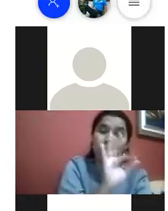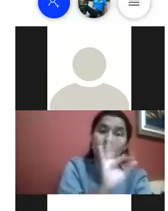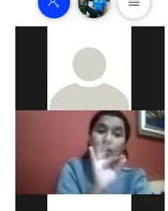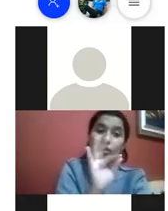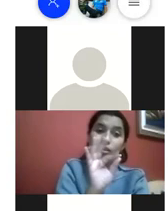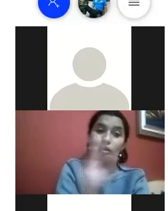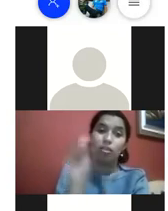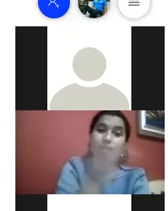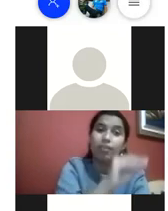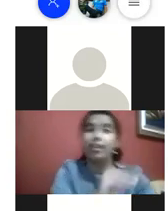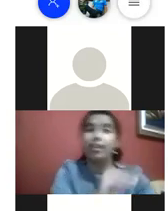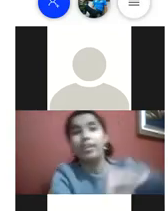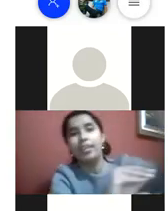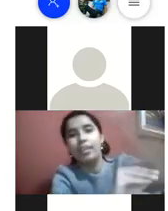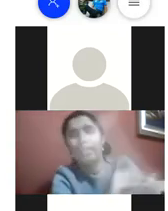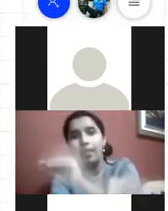Alfa aquí.